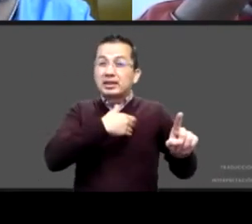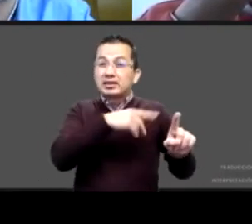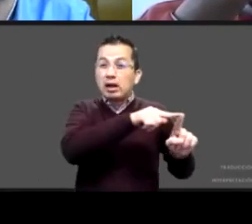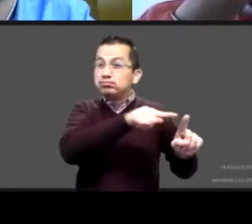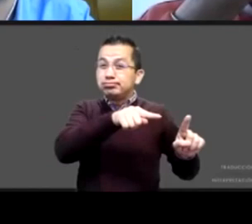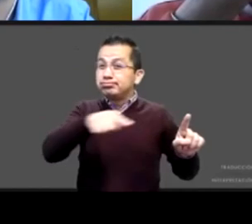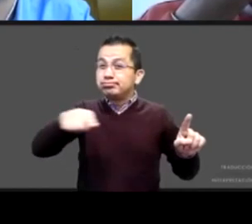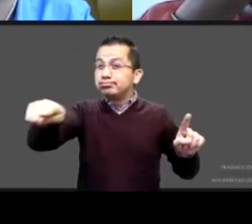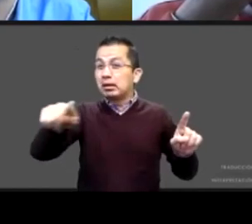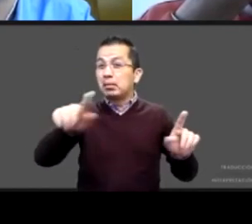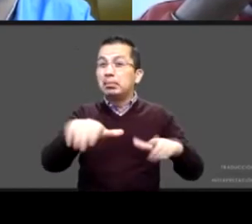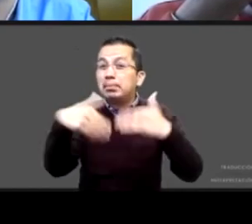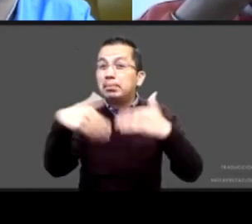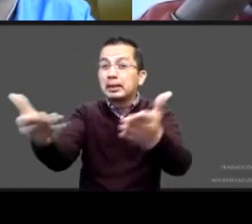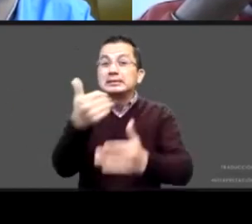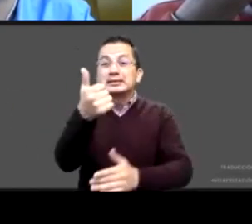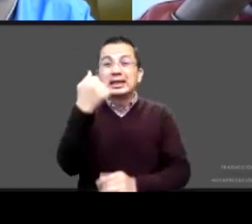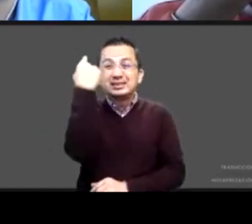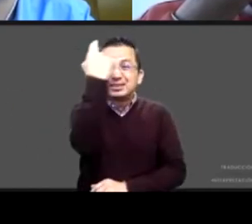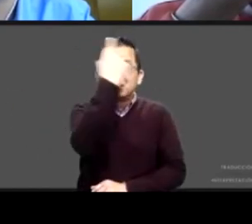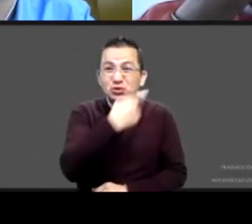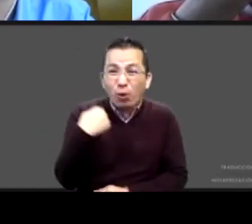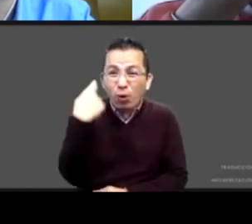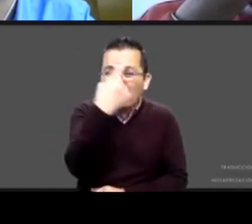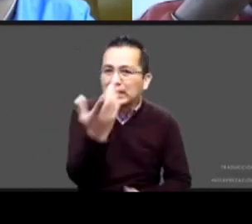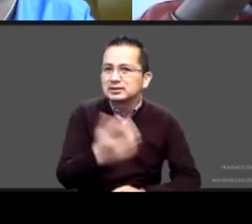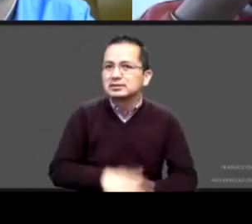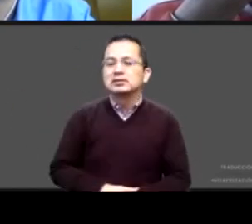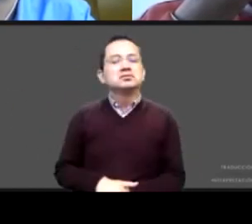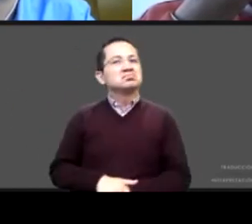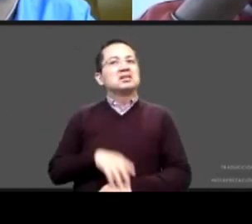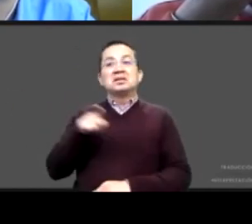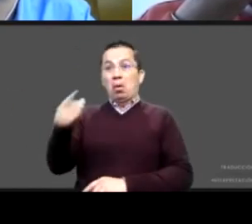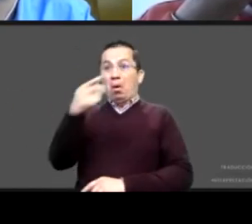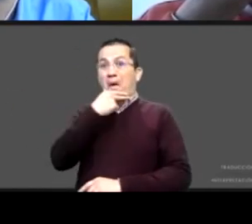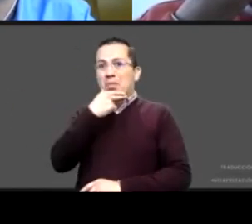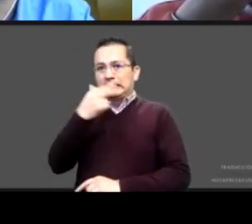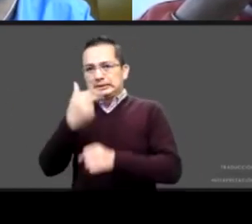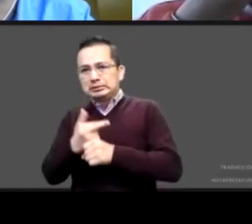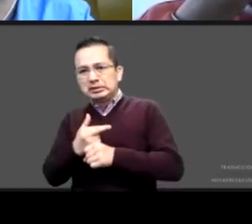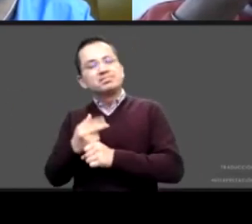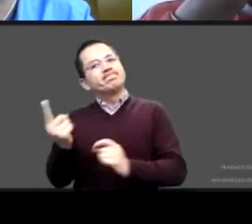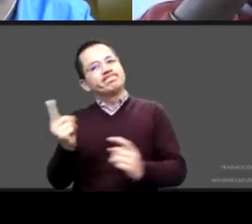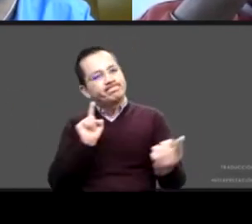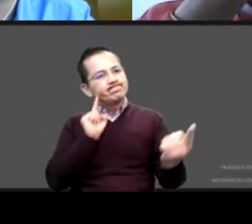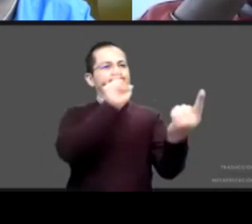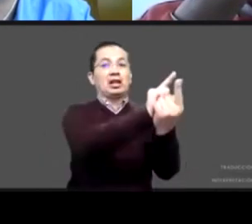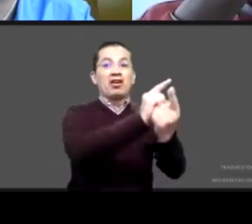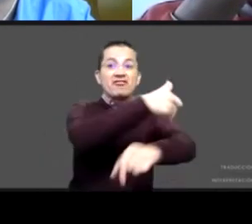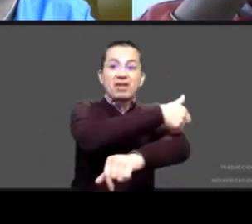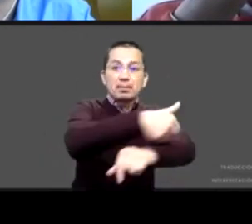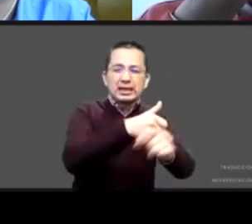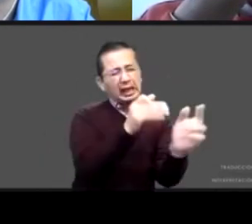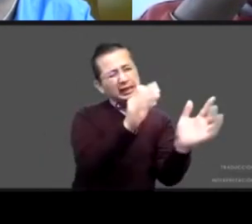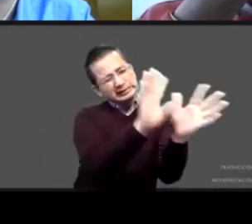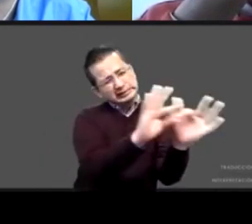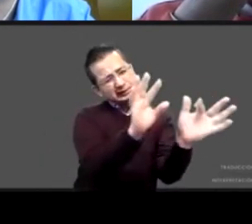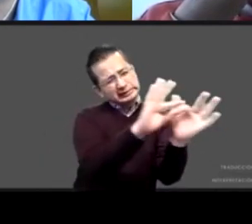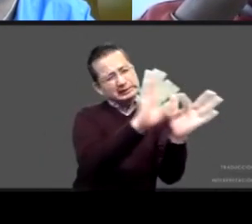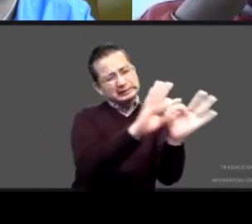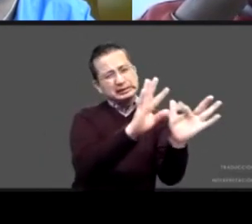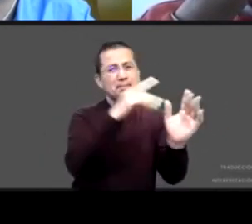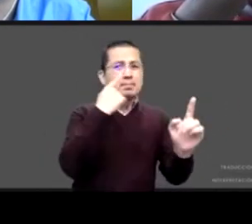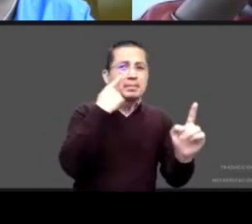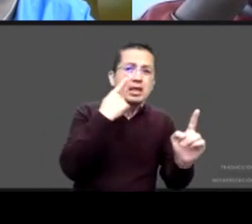el encargado de este grupo tuvo que ir con su familia para convencerlos, para que pudieran dejarlos salir de su localidad para decirles van a un